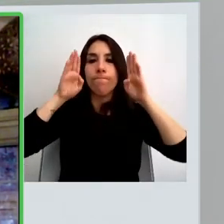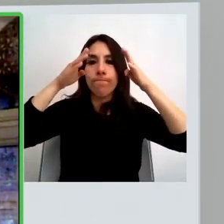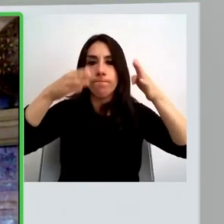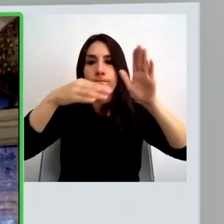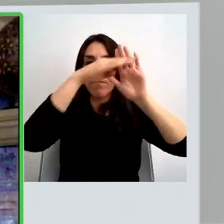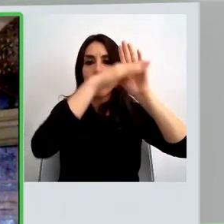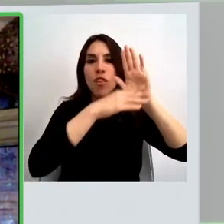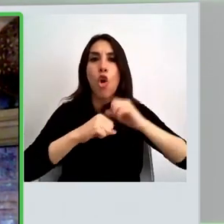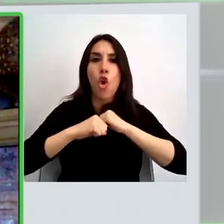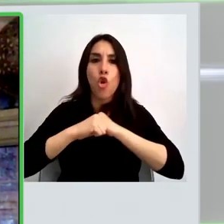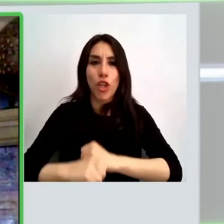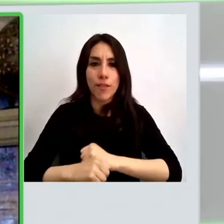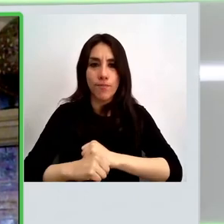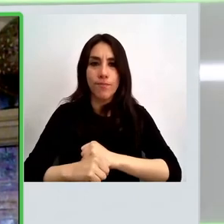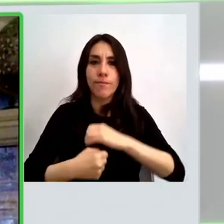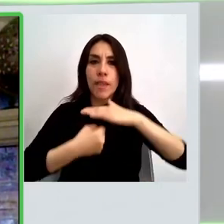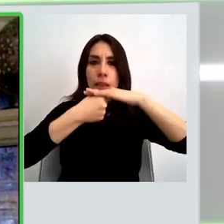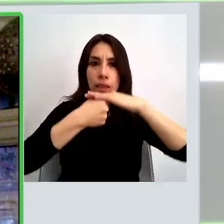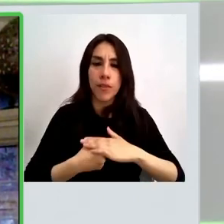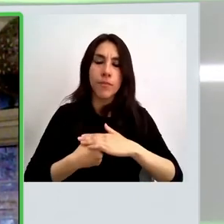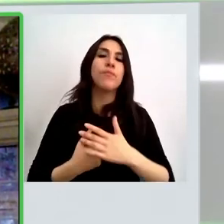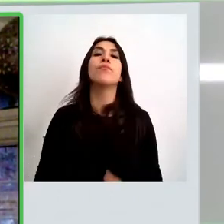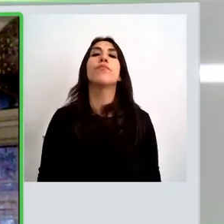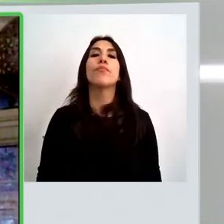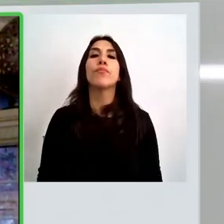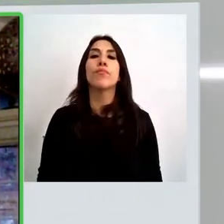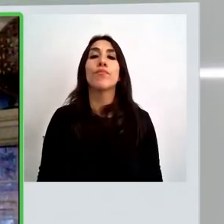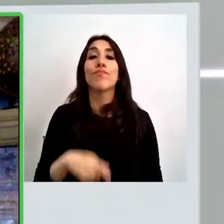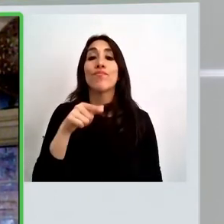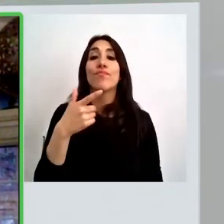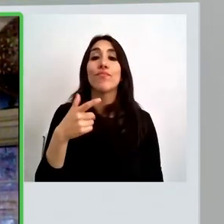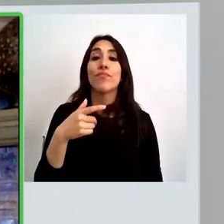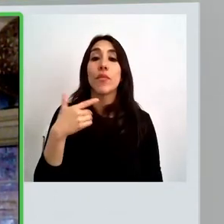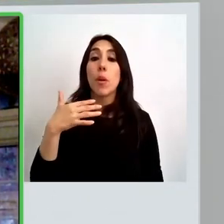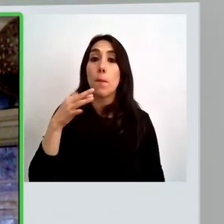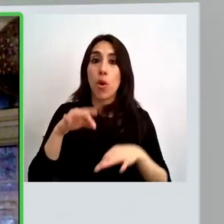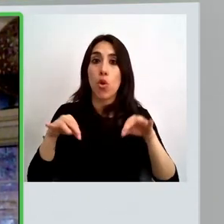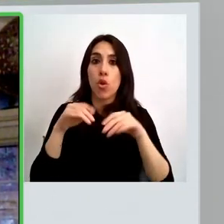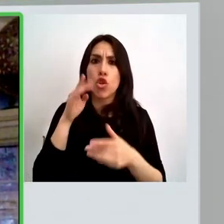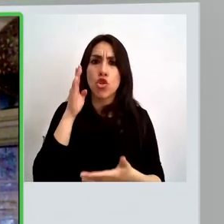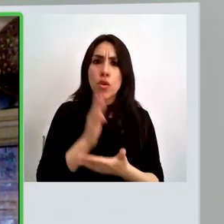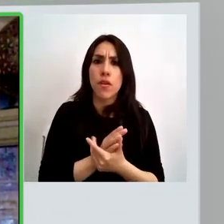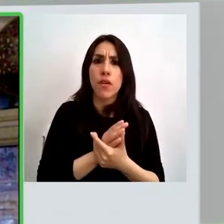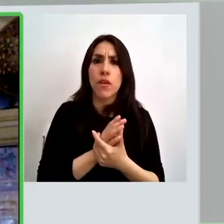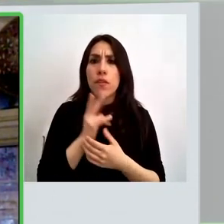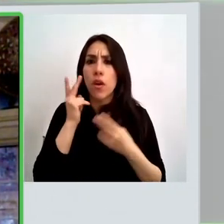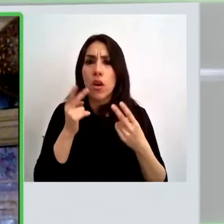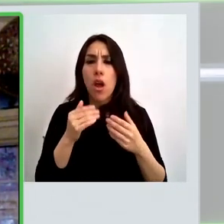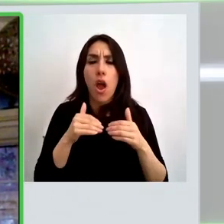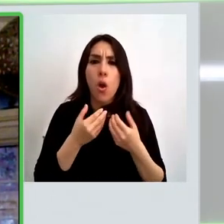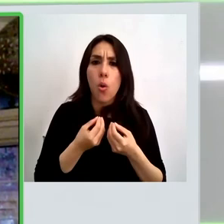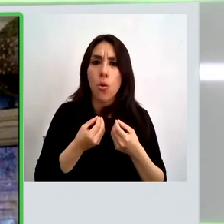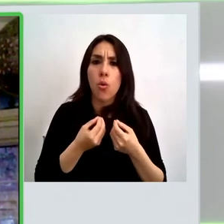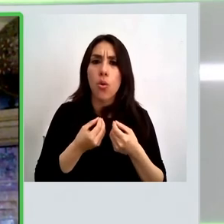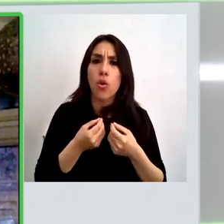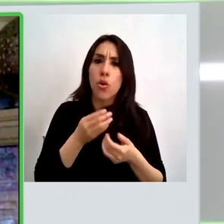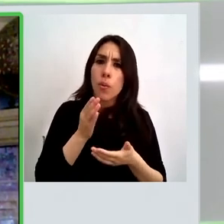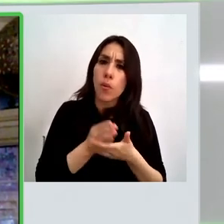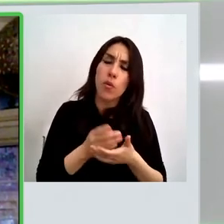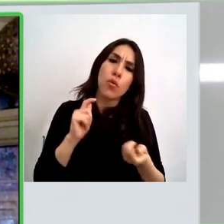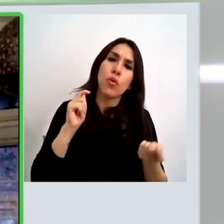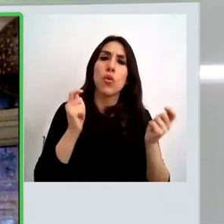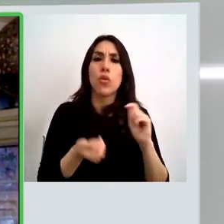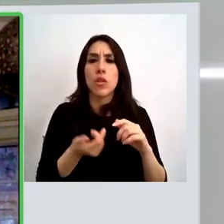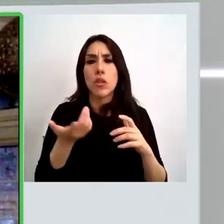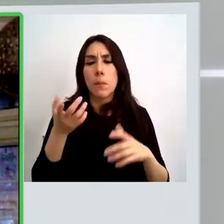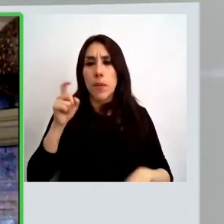importante tienen que ver los que se tiene que hacer y los cambios que necesitamos en hacer